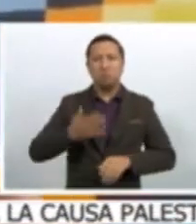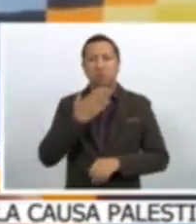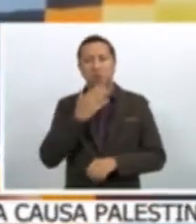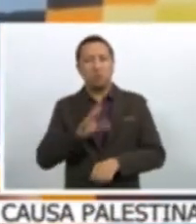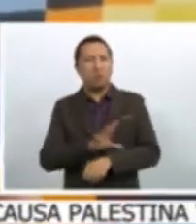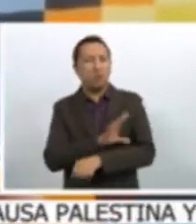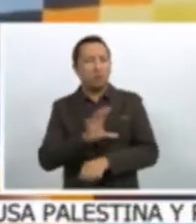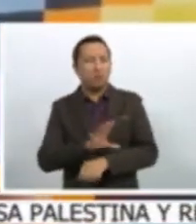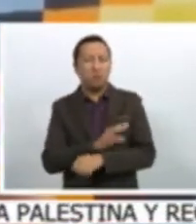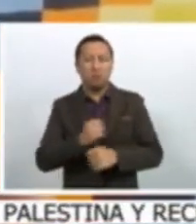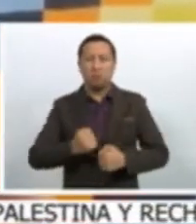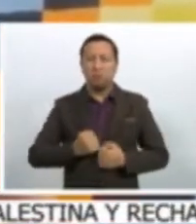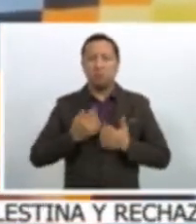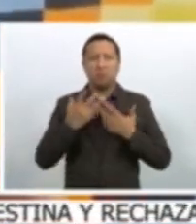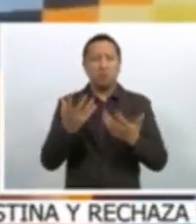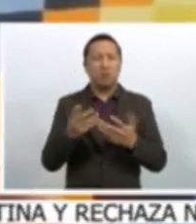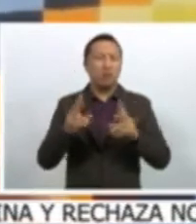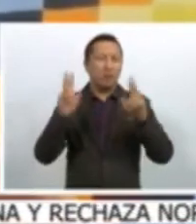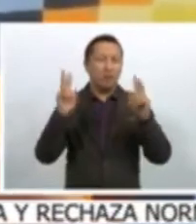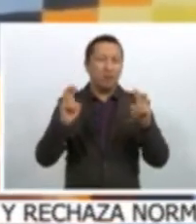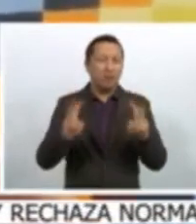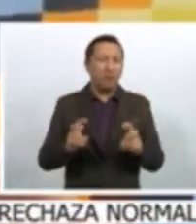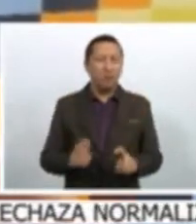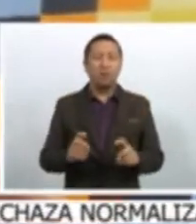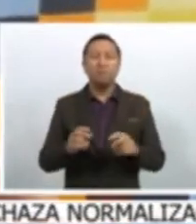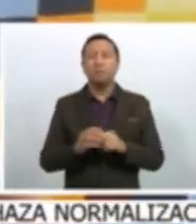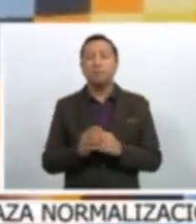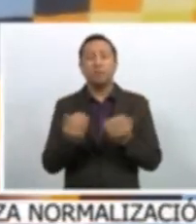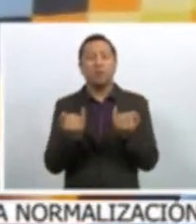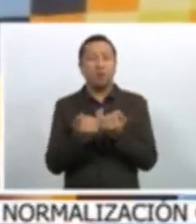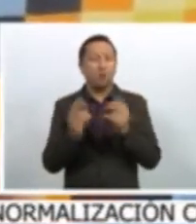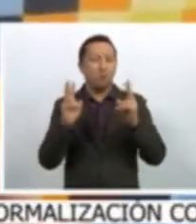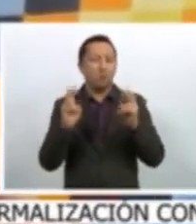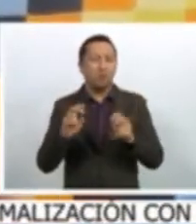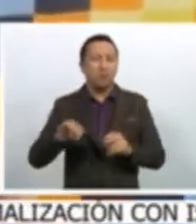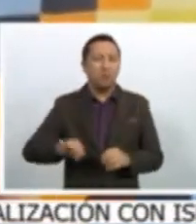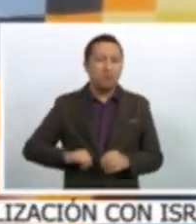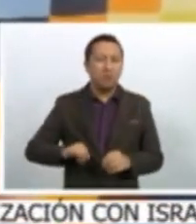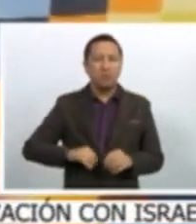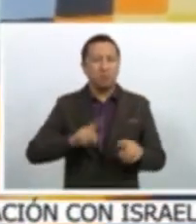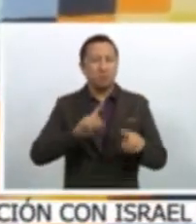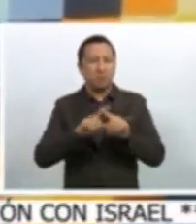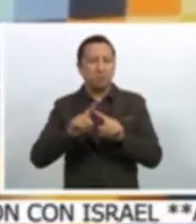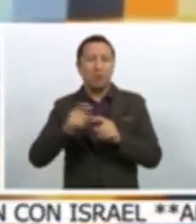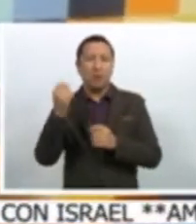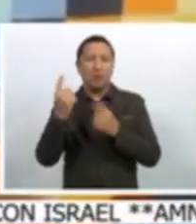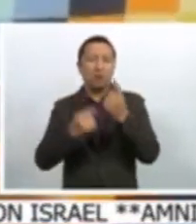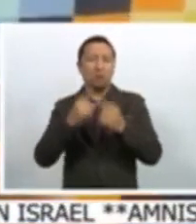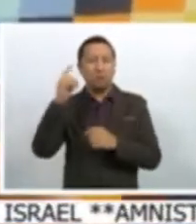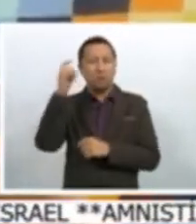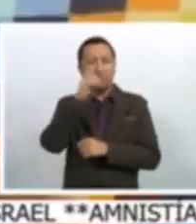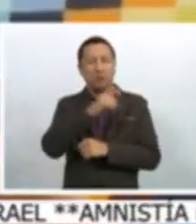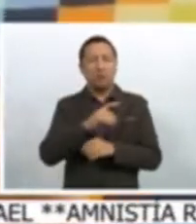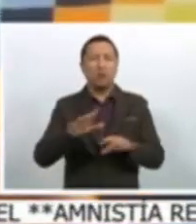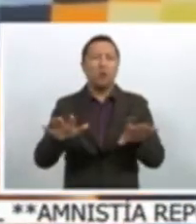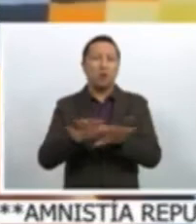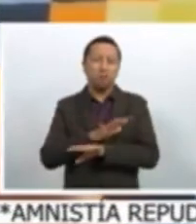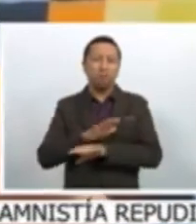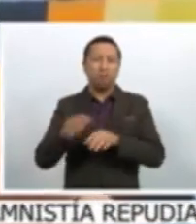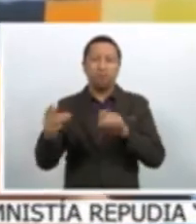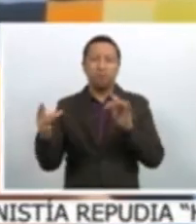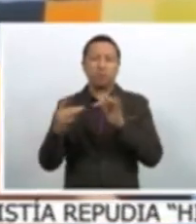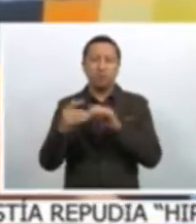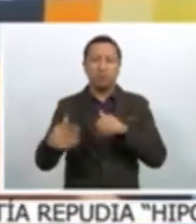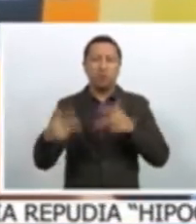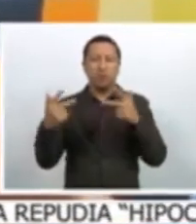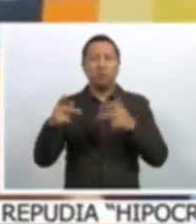en este concurso, de los temas que se me hicieron igualmente interesantes y un poco difícil por la nueva modalidad, pero al mismo tiempo